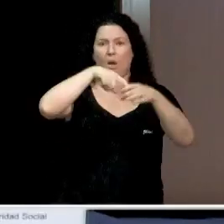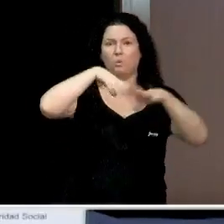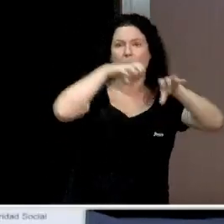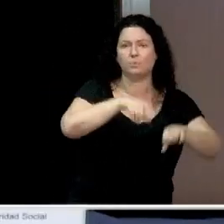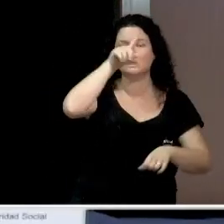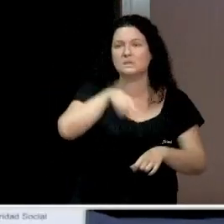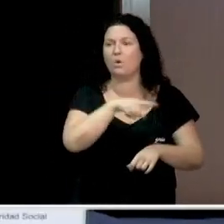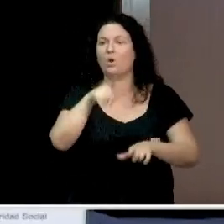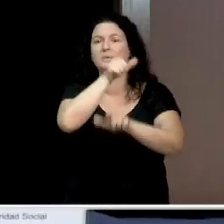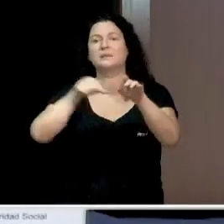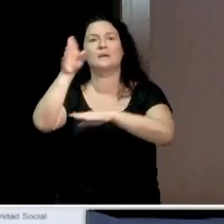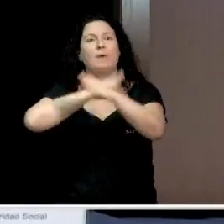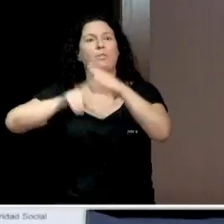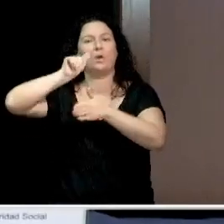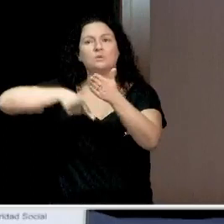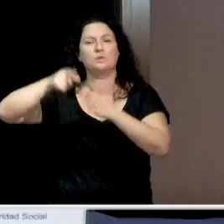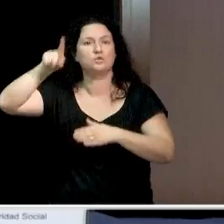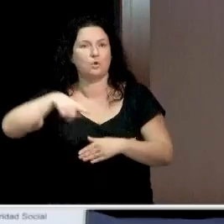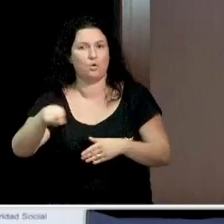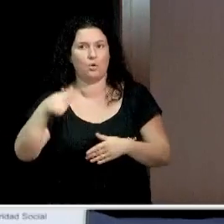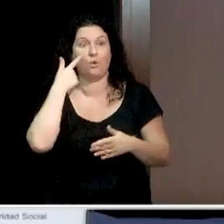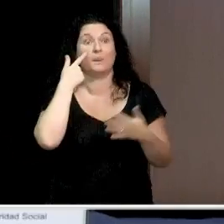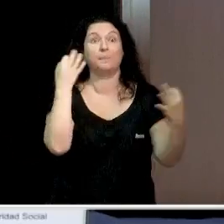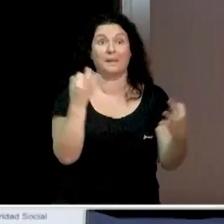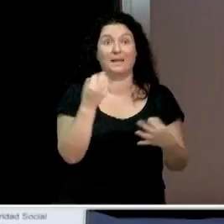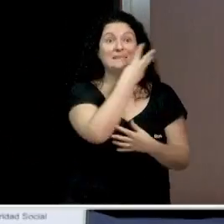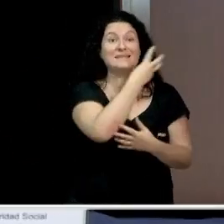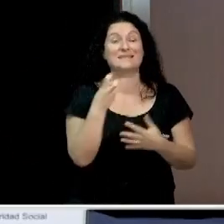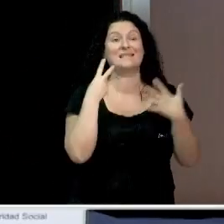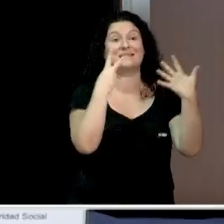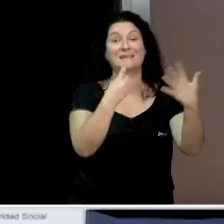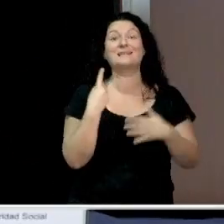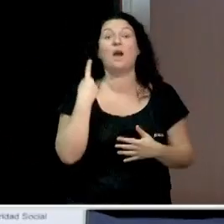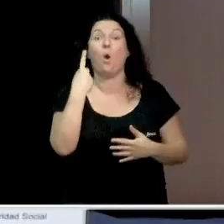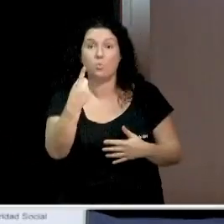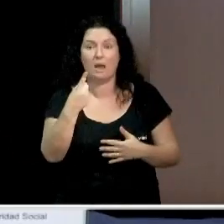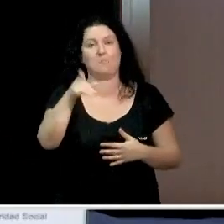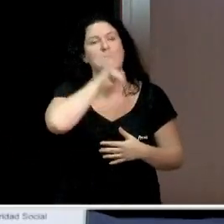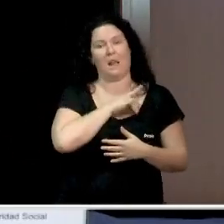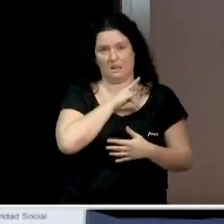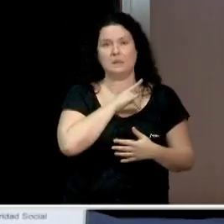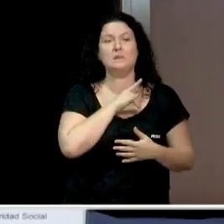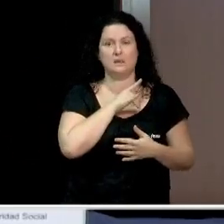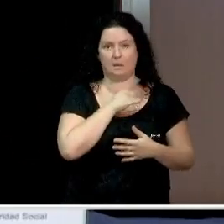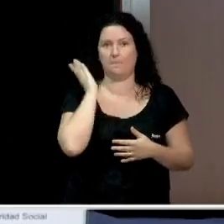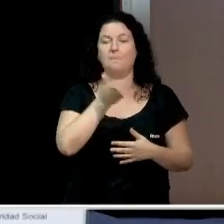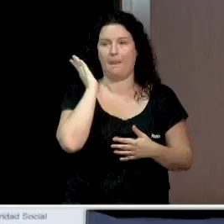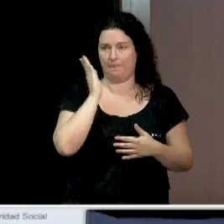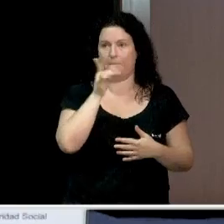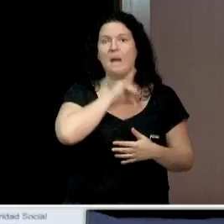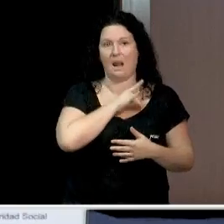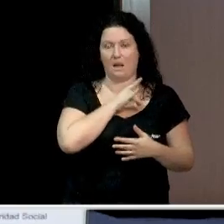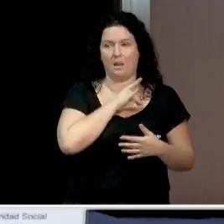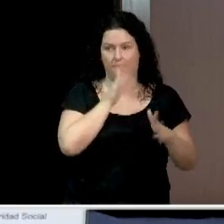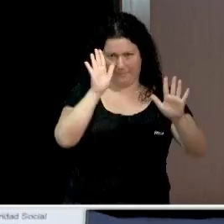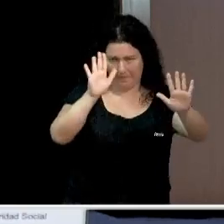cuotas de contratación, y detectaron 371 infracciones. De estas 371 infracciones, por